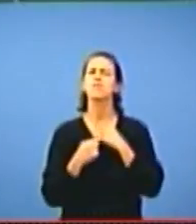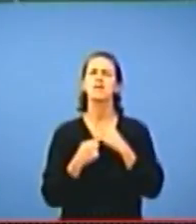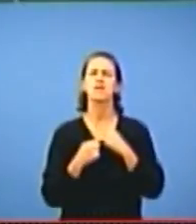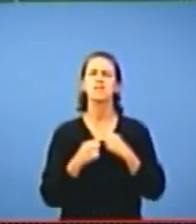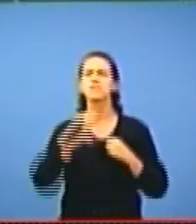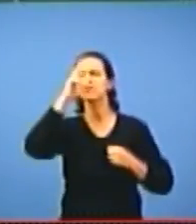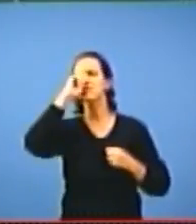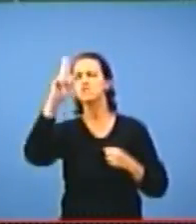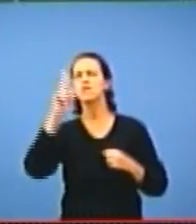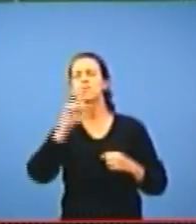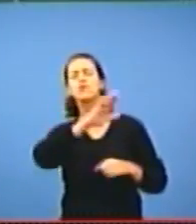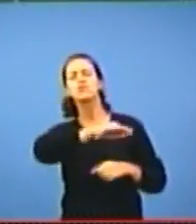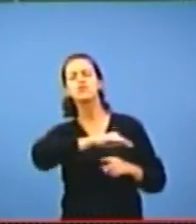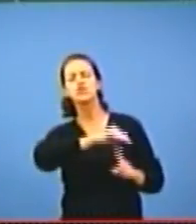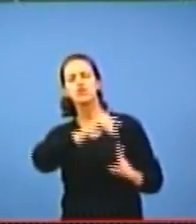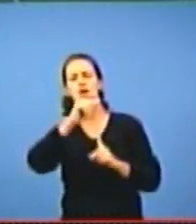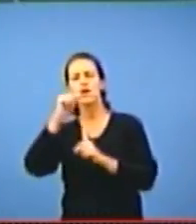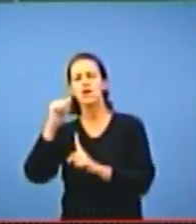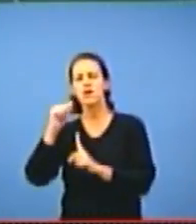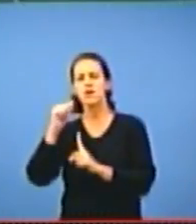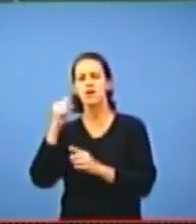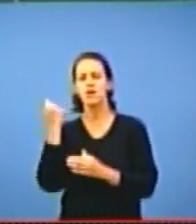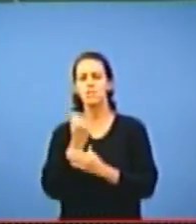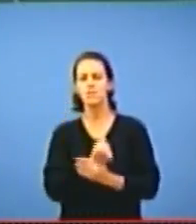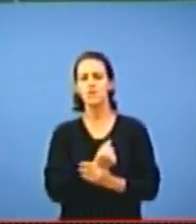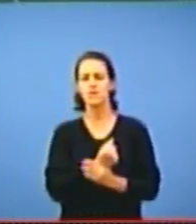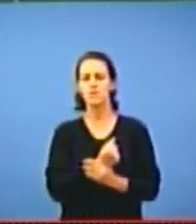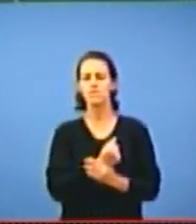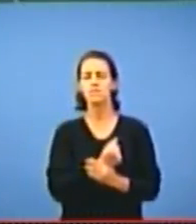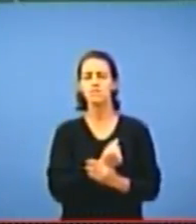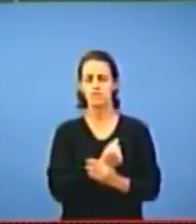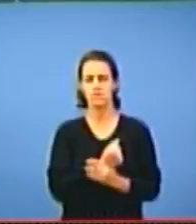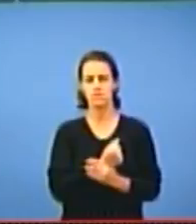él levantó a Abraham? El Señor levantó un hombre